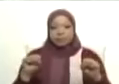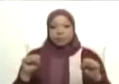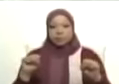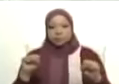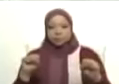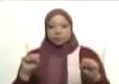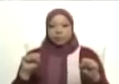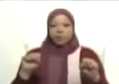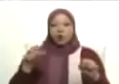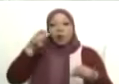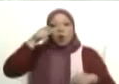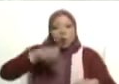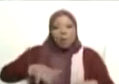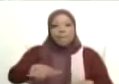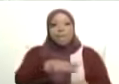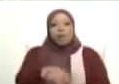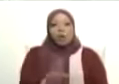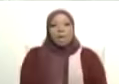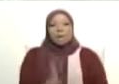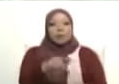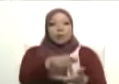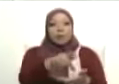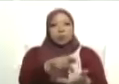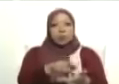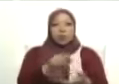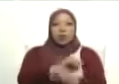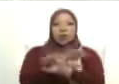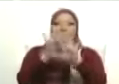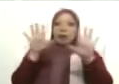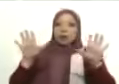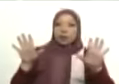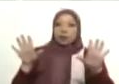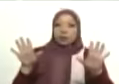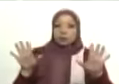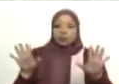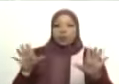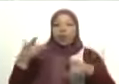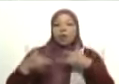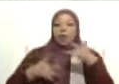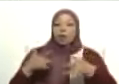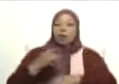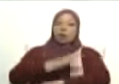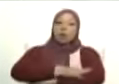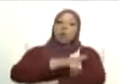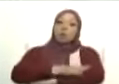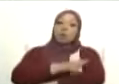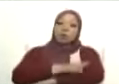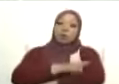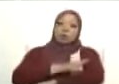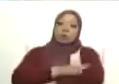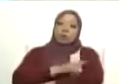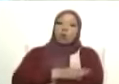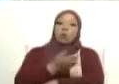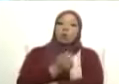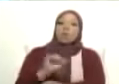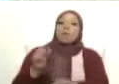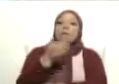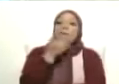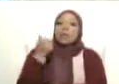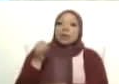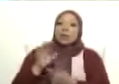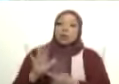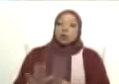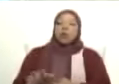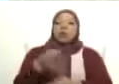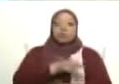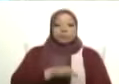por parte del pueblo, vemos claramente la actitud y su comportamiento cada vez más